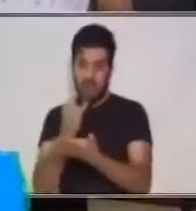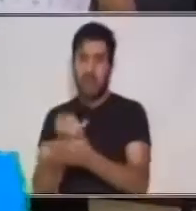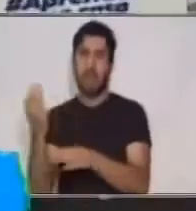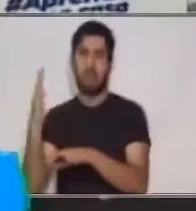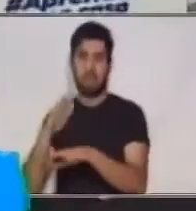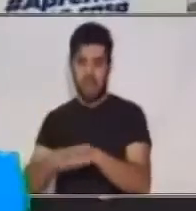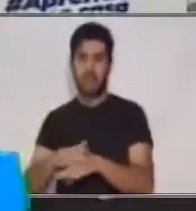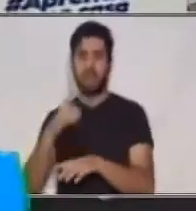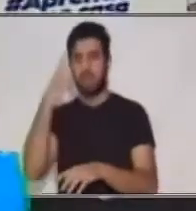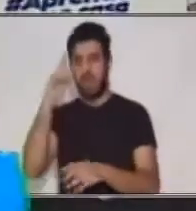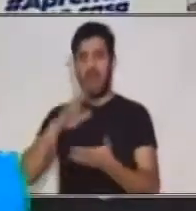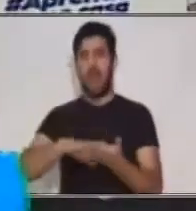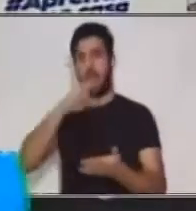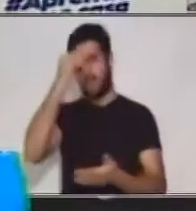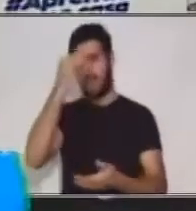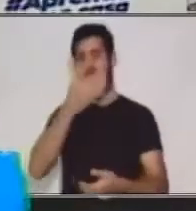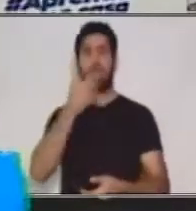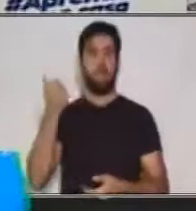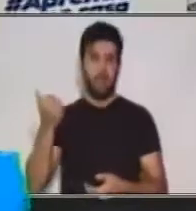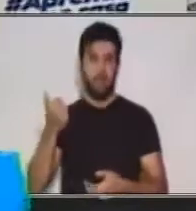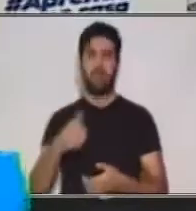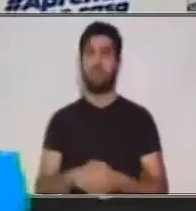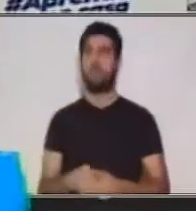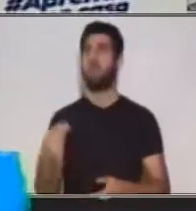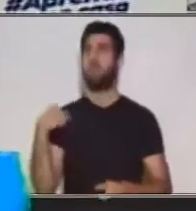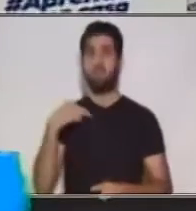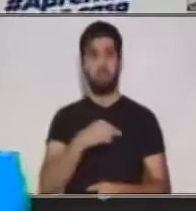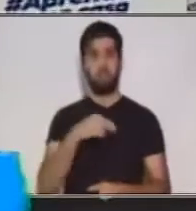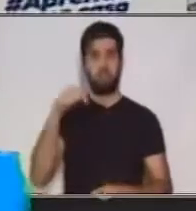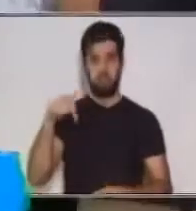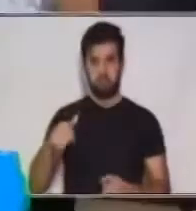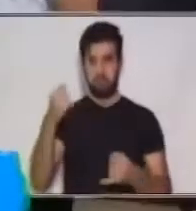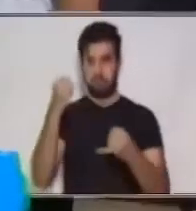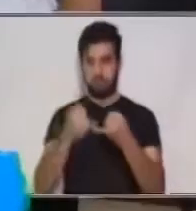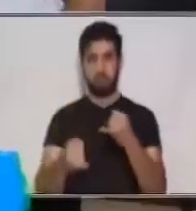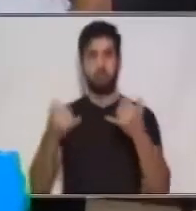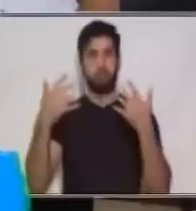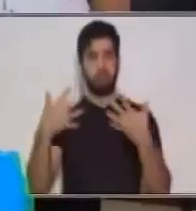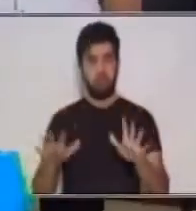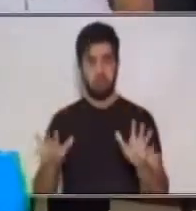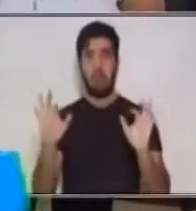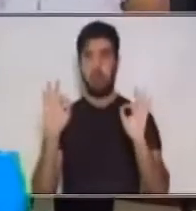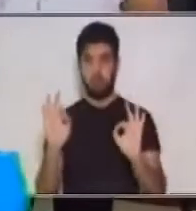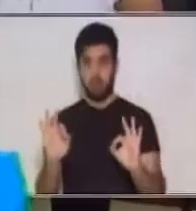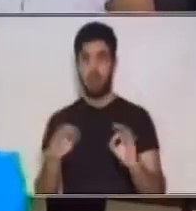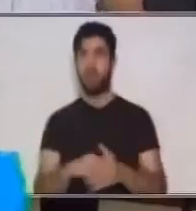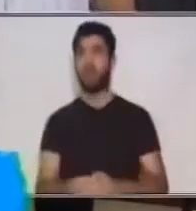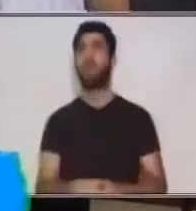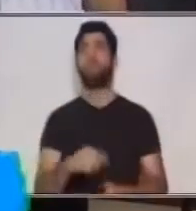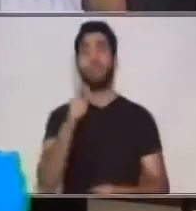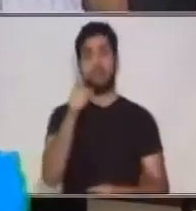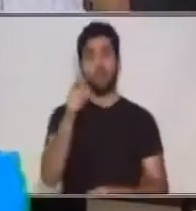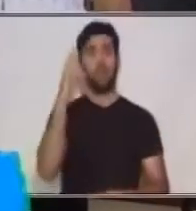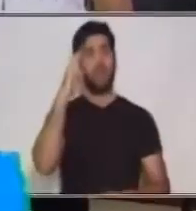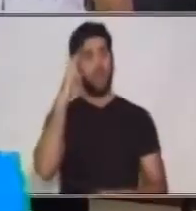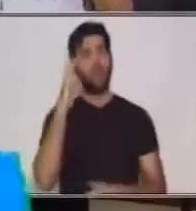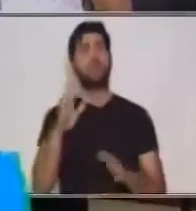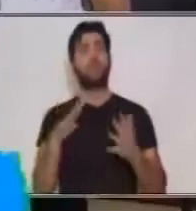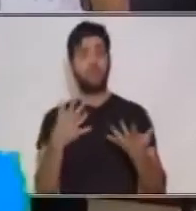servir. Muy bien, entonces creo que concluimos de esta manera, Así profesora. es. Solo recuerda,